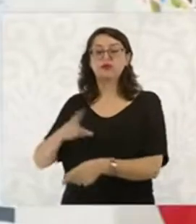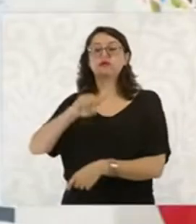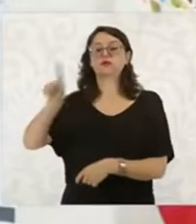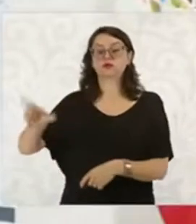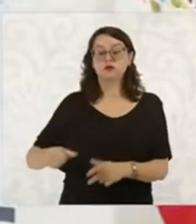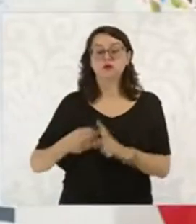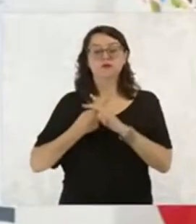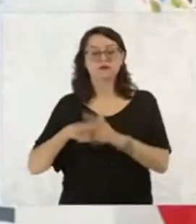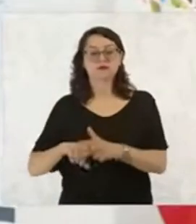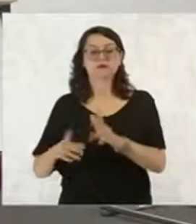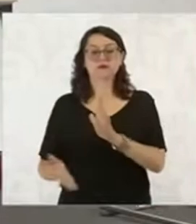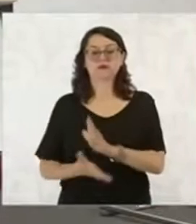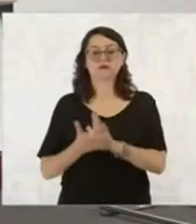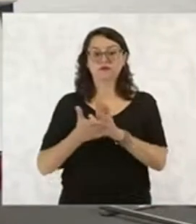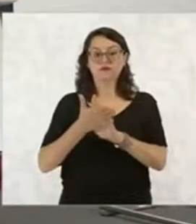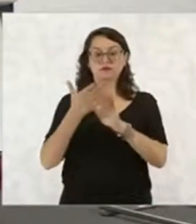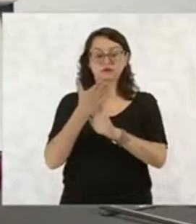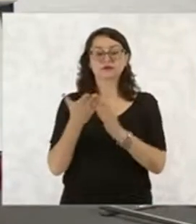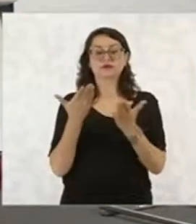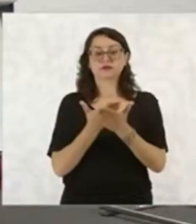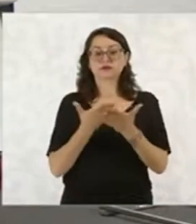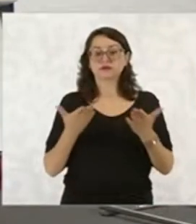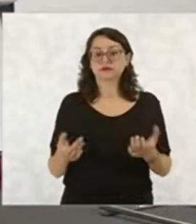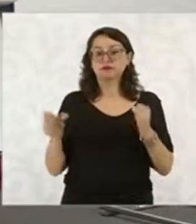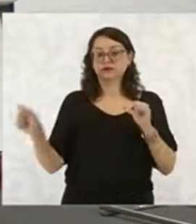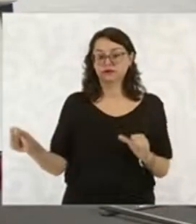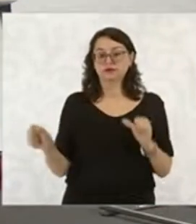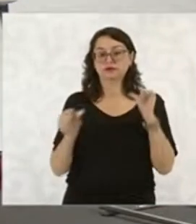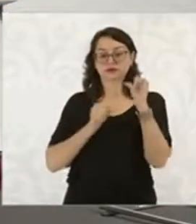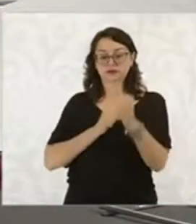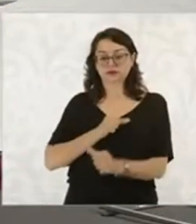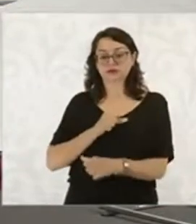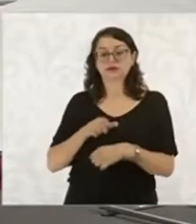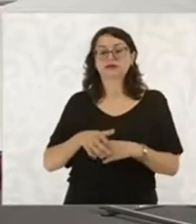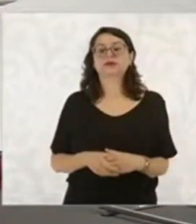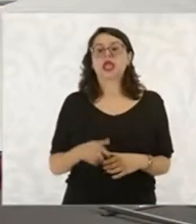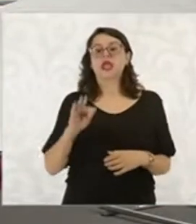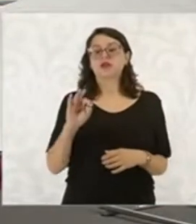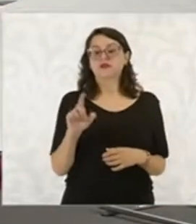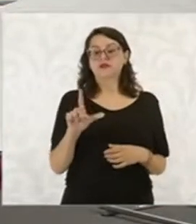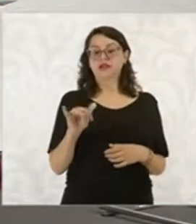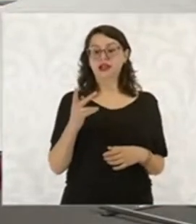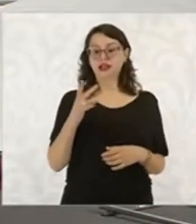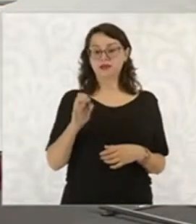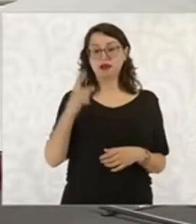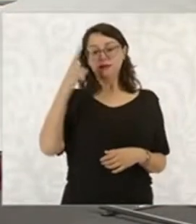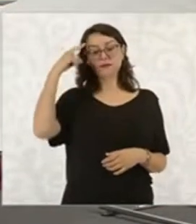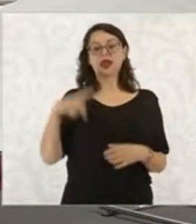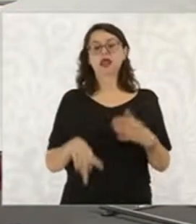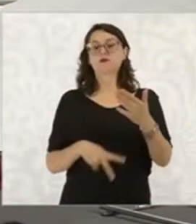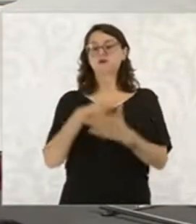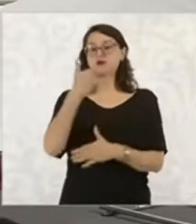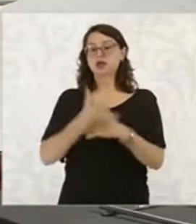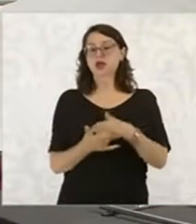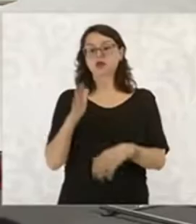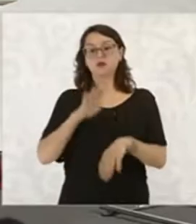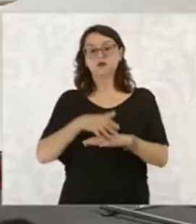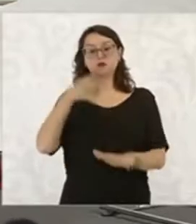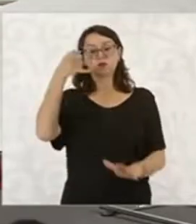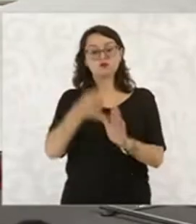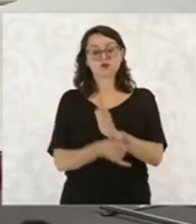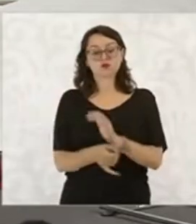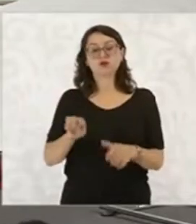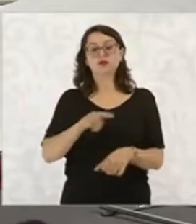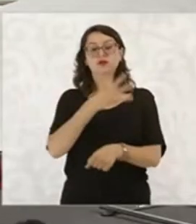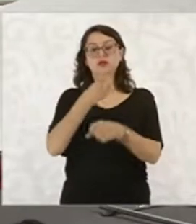Si me lo permite, Presidenta, le cederé el uso de la palabra a Felipe Satarain para que nos dé mayor detalle de los proyectos y después Mauricio